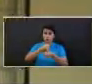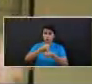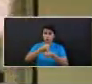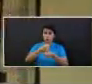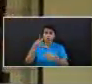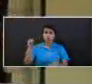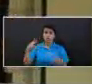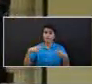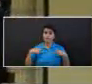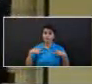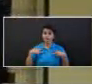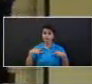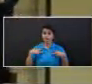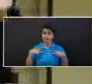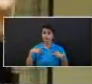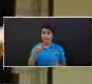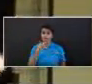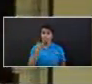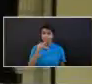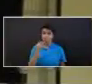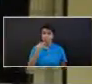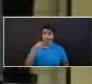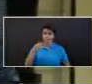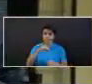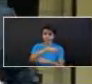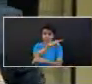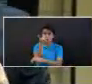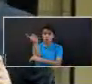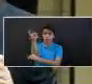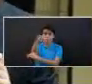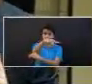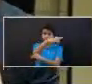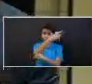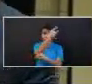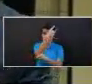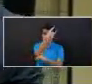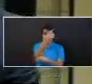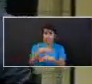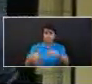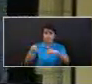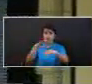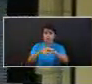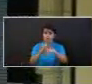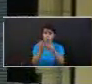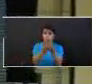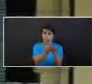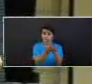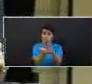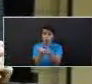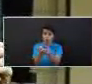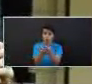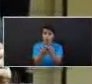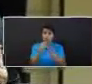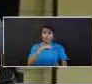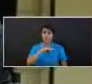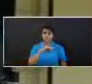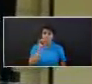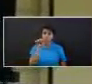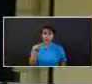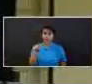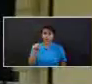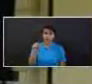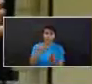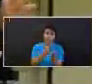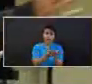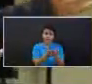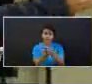no había la facilidad de aviones, y se subió un barco y estuvo ahí navegando